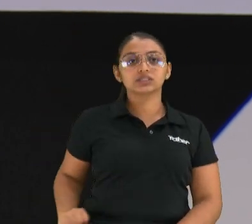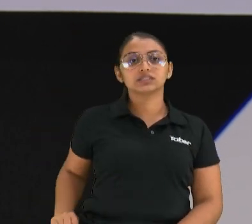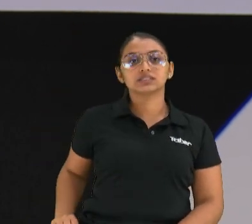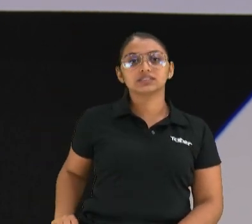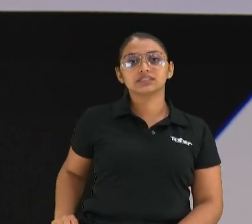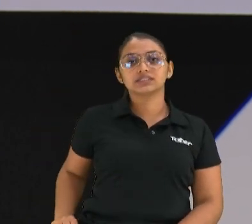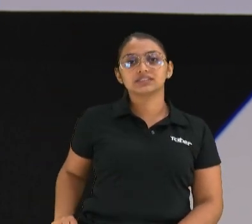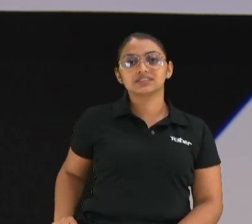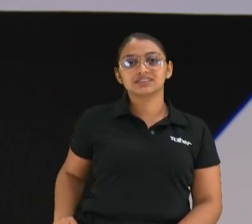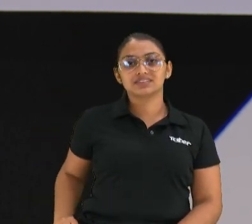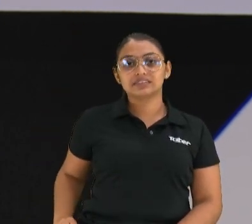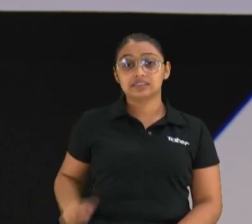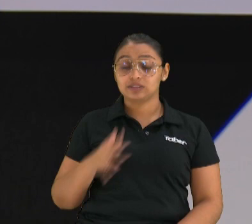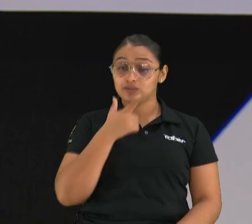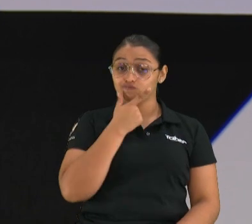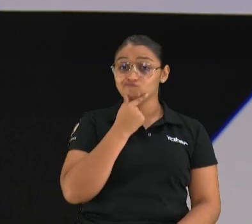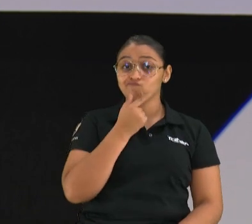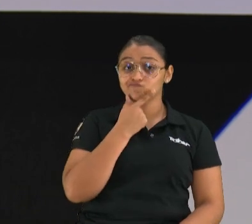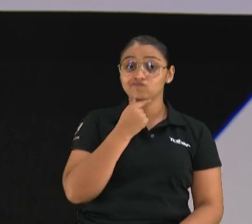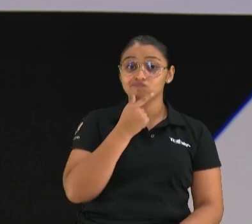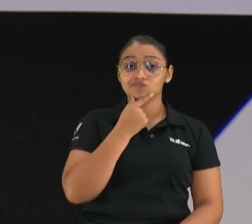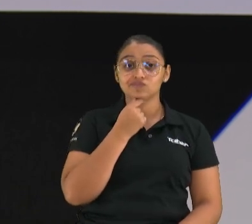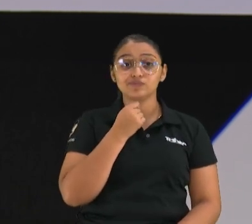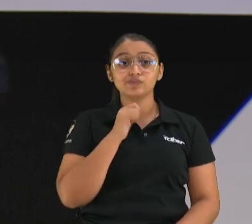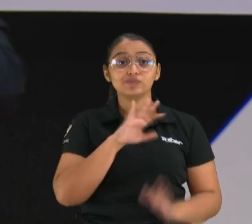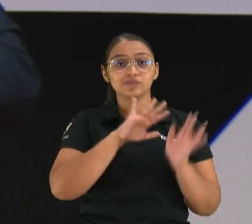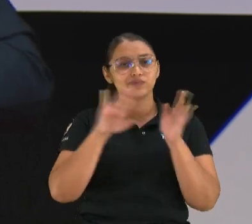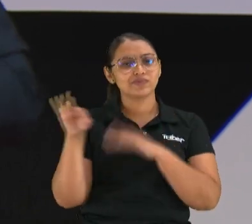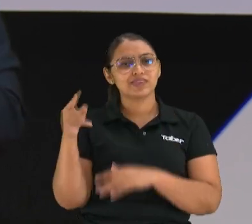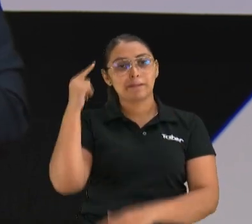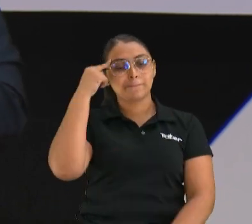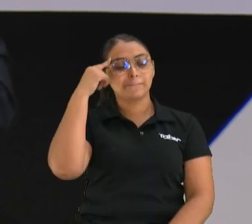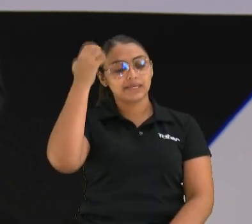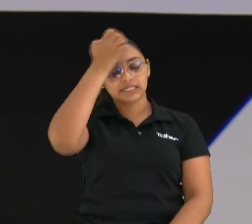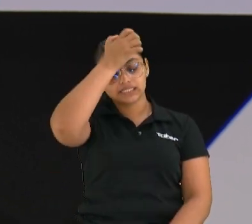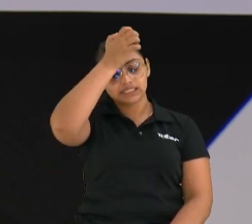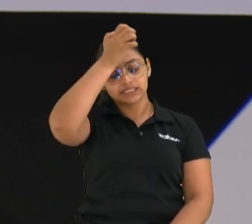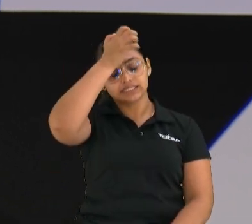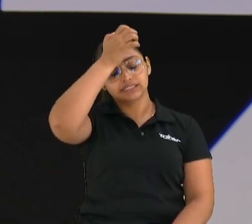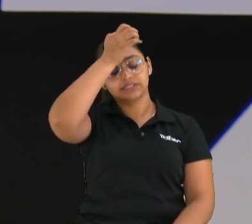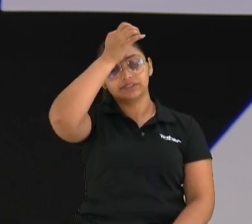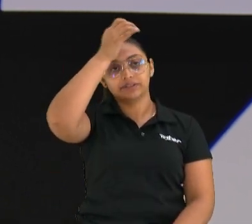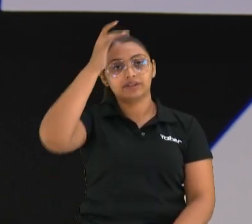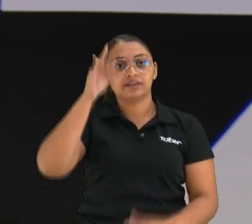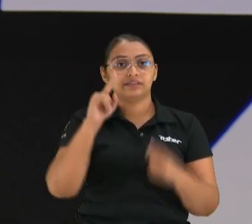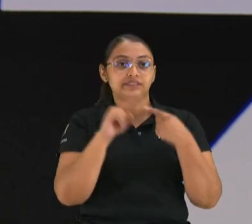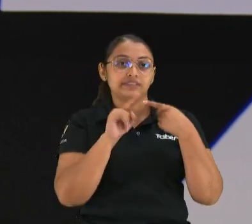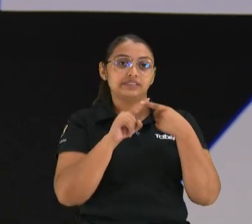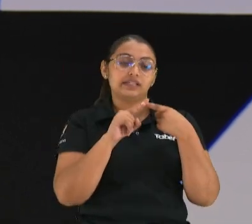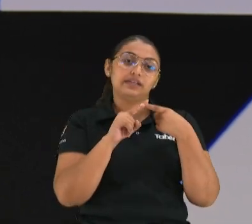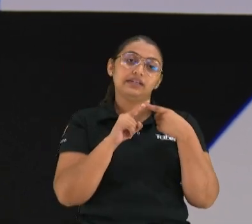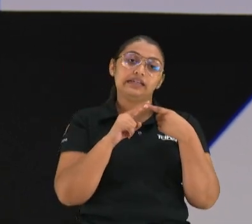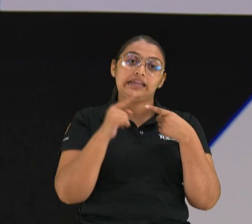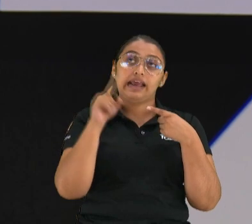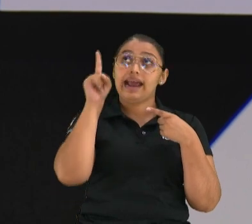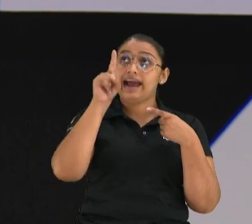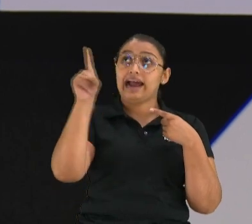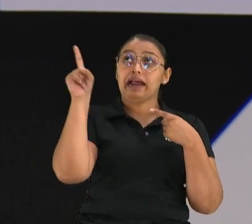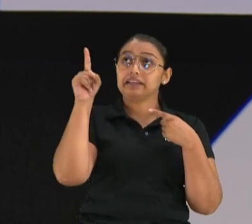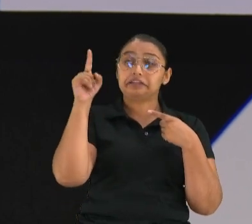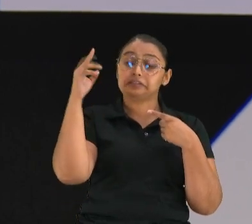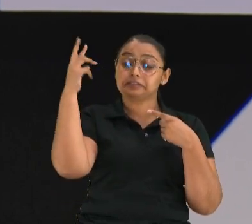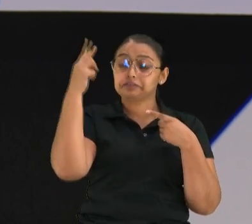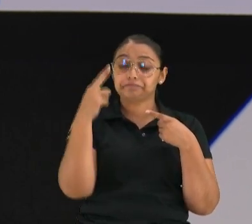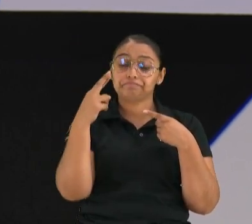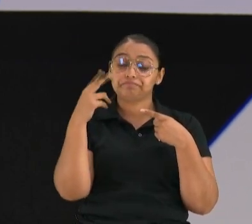es curioso una mente reprobada no solamente niega la existencia de Dios no solamente ignora las consecuencias no solo no acepta que se